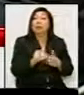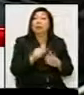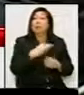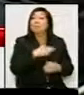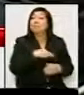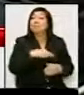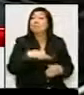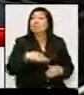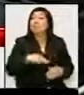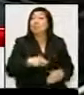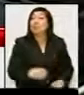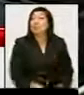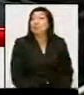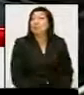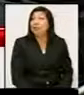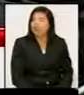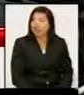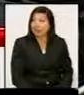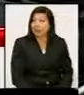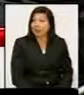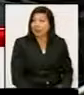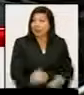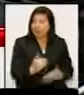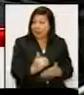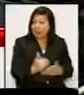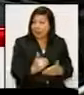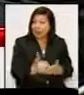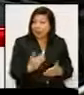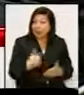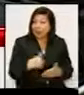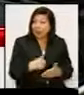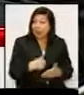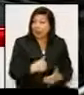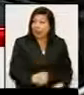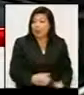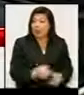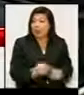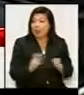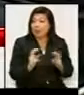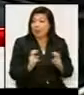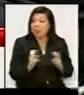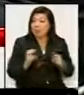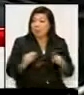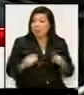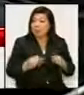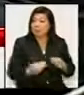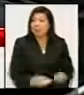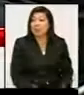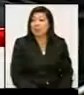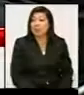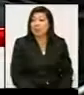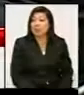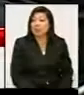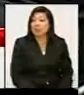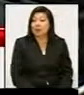ministerios, y el primer punto de agenda que nosotros planteamos fue justamente el tema de Machu Picchu.